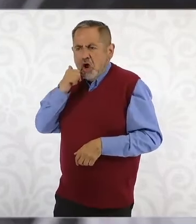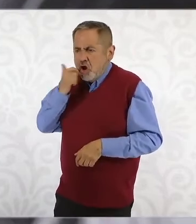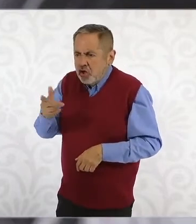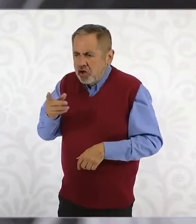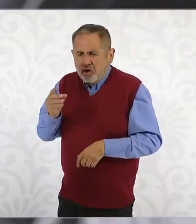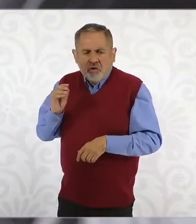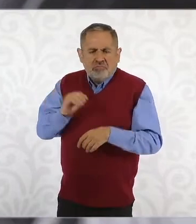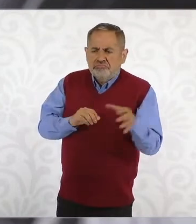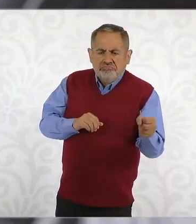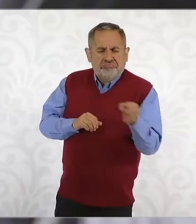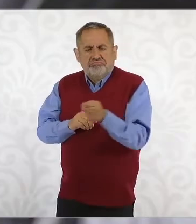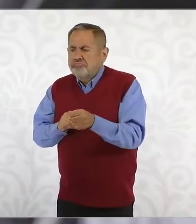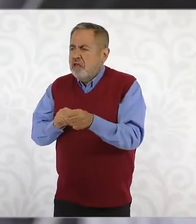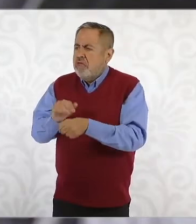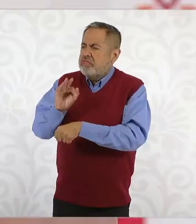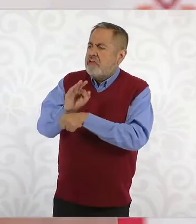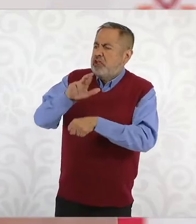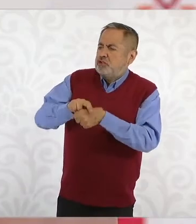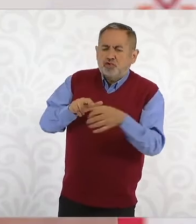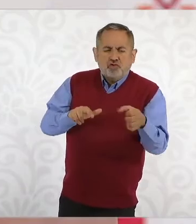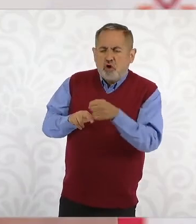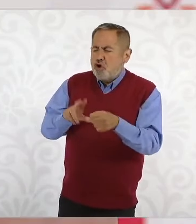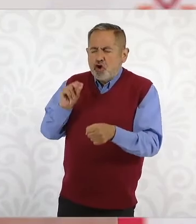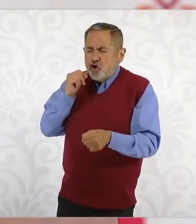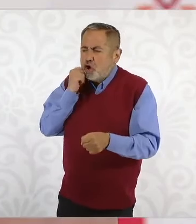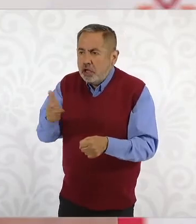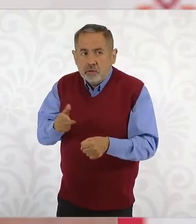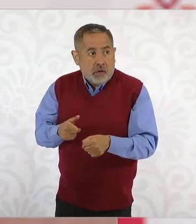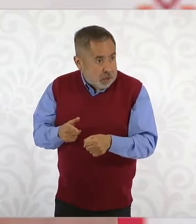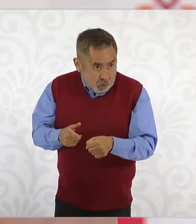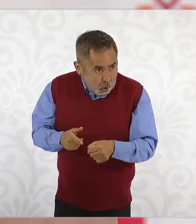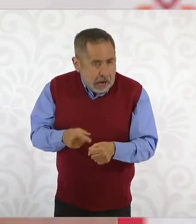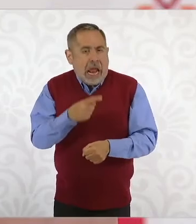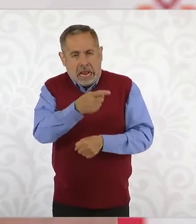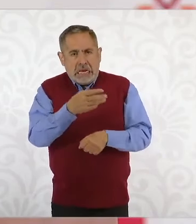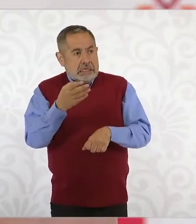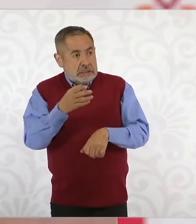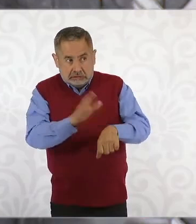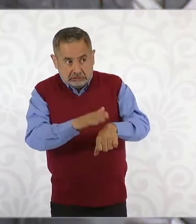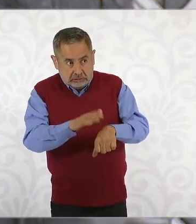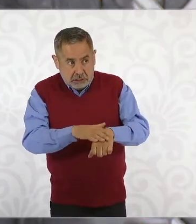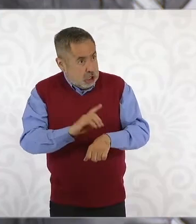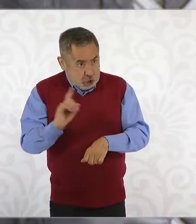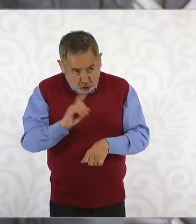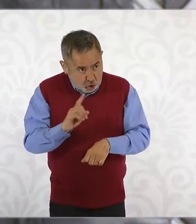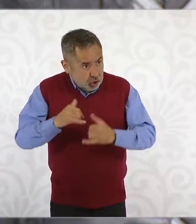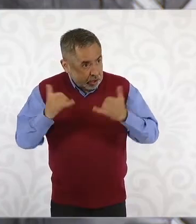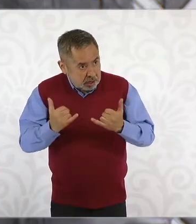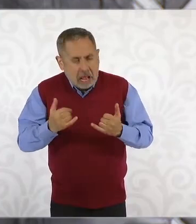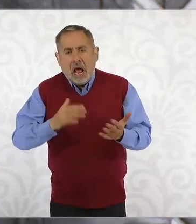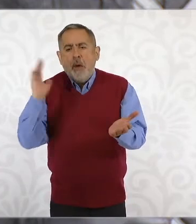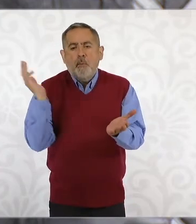a poner su defensor de las audiencias. Entonces hay un llamado y si no se cumple, pues entonces puede haber una